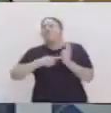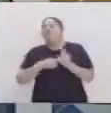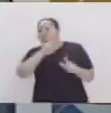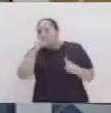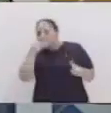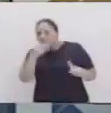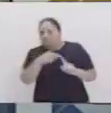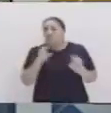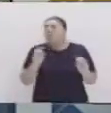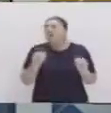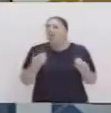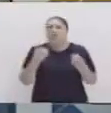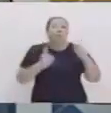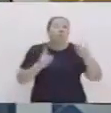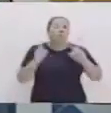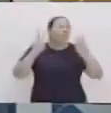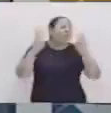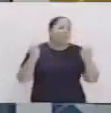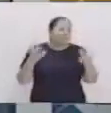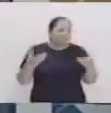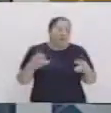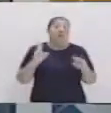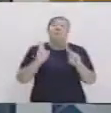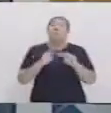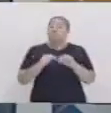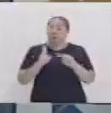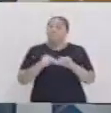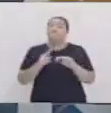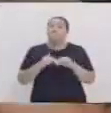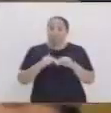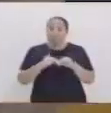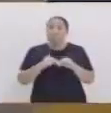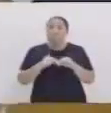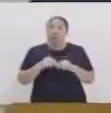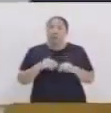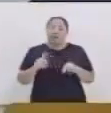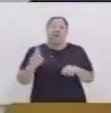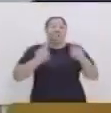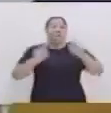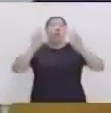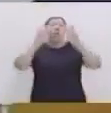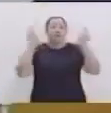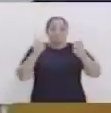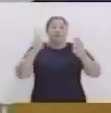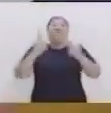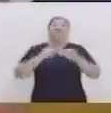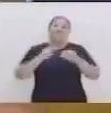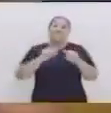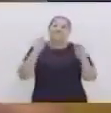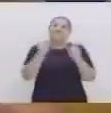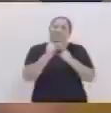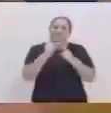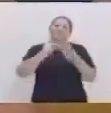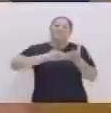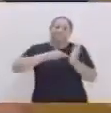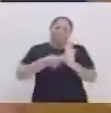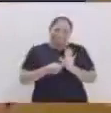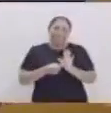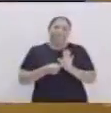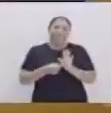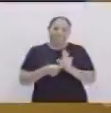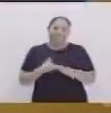Ver, por ejemplo, estas palabras que dependiendo del contexto dan un significado diferente a la lectura, ¿verdad?